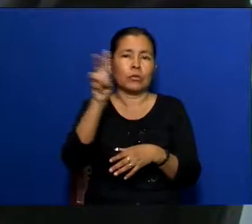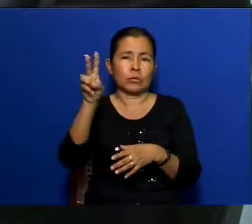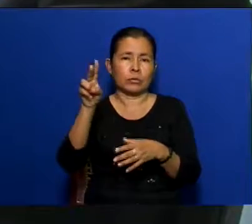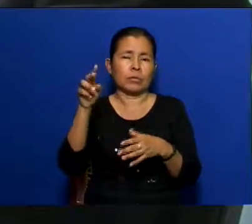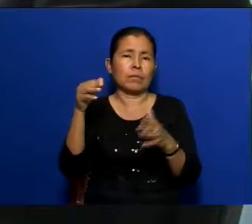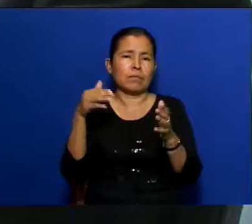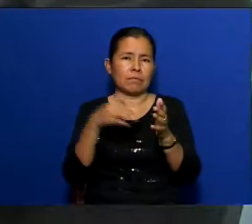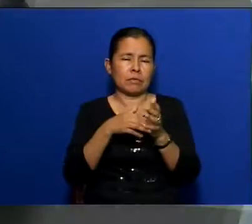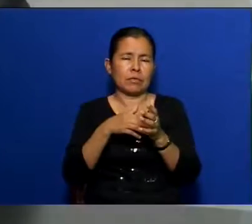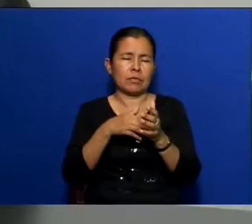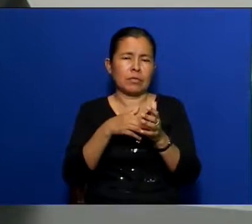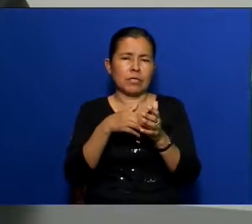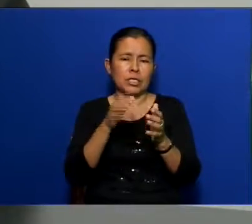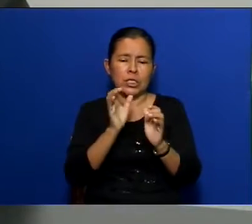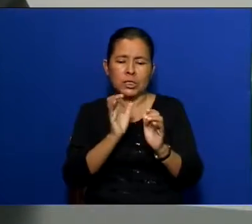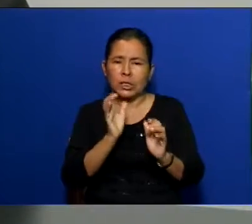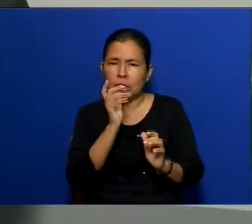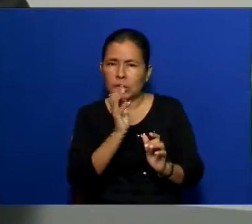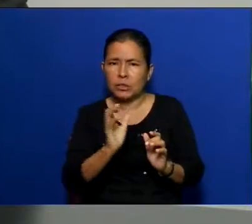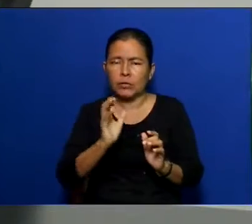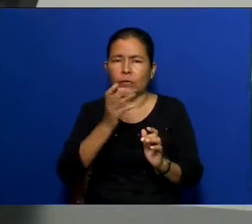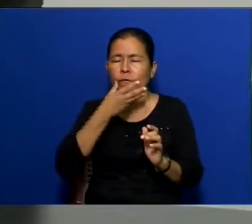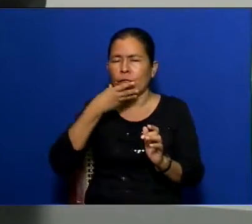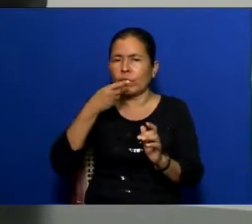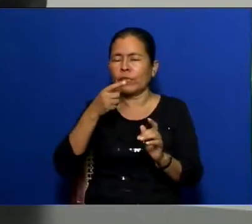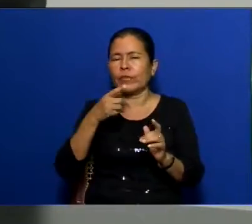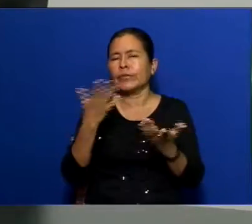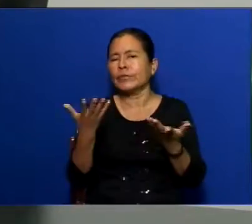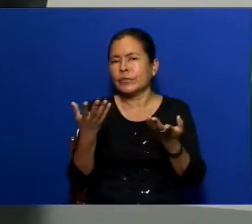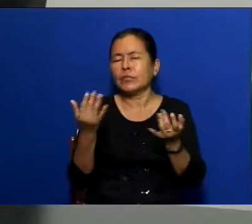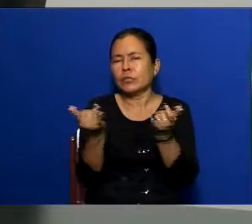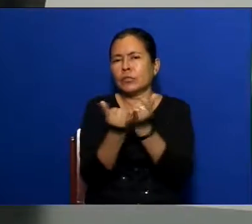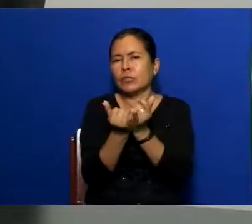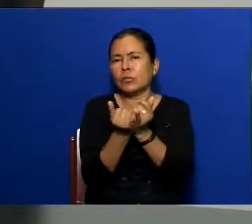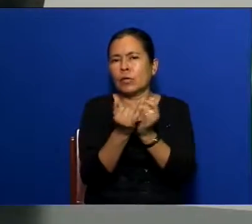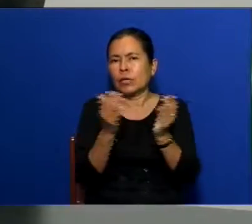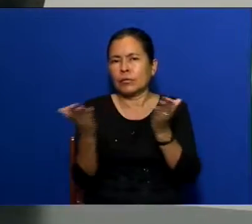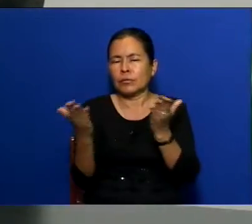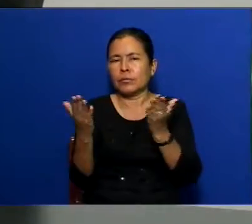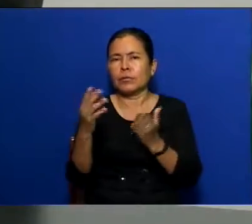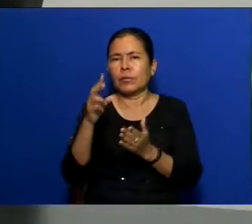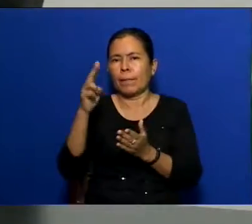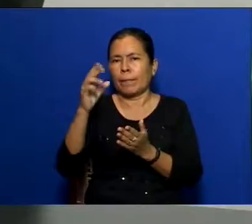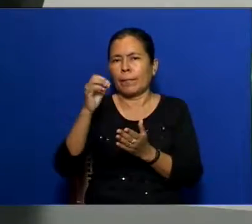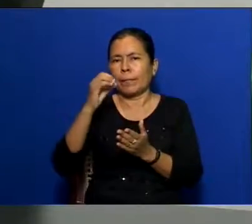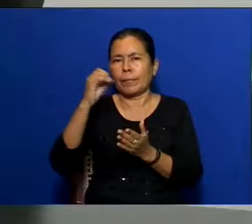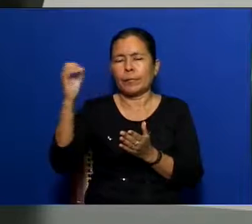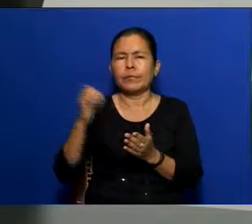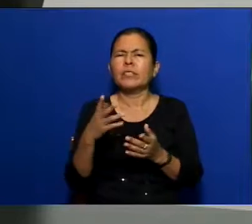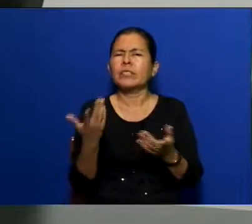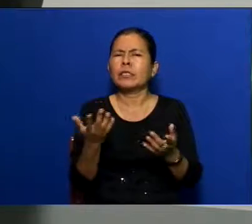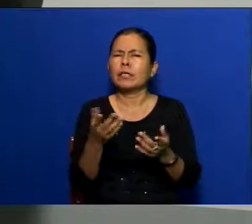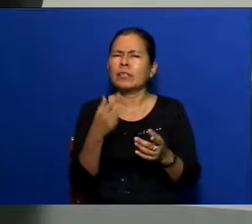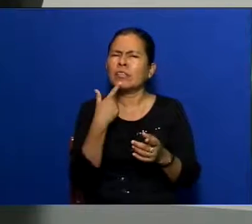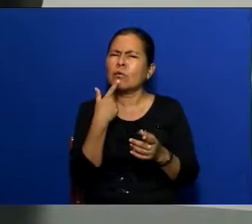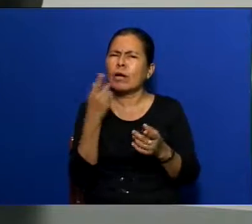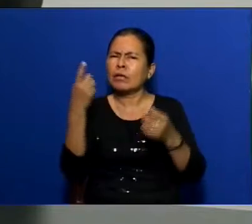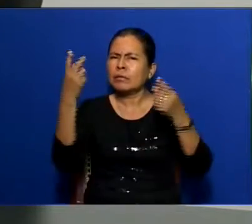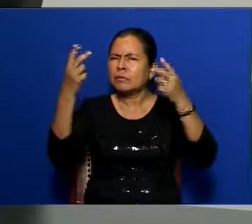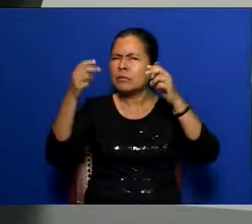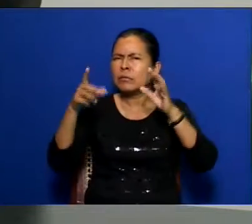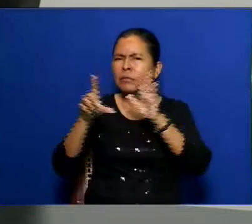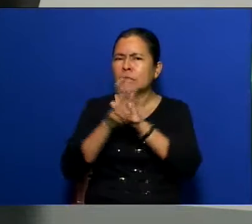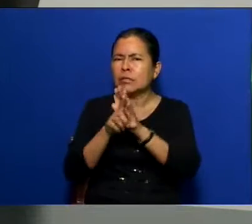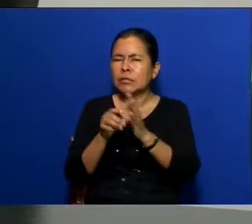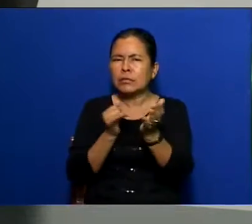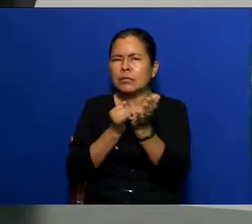adolescentes al año. Y que el delito más importante que se investiga en las niñas, en los niños